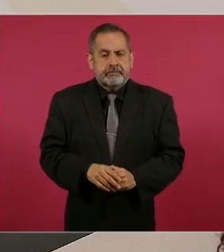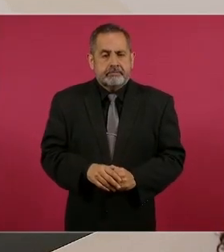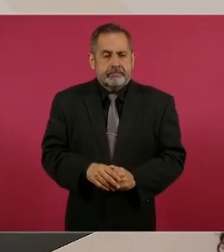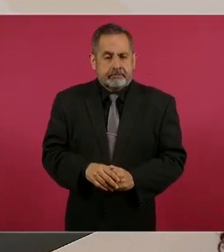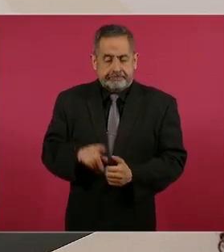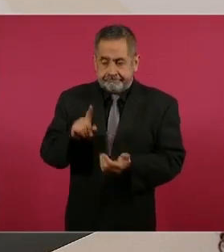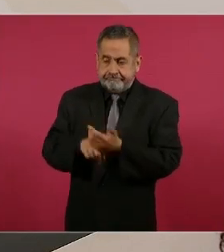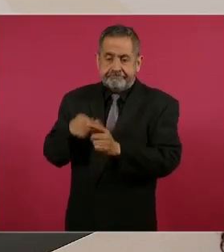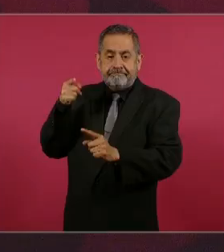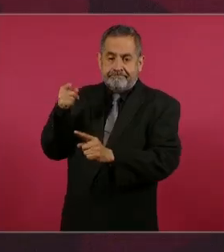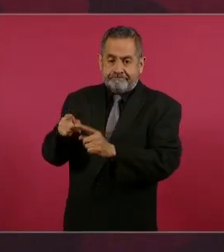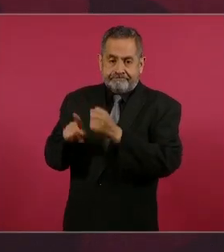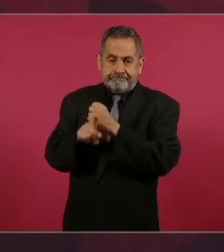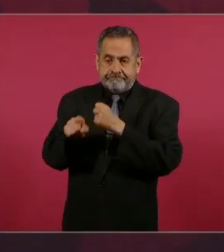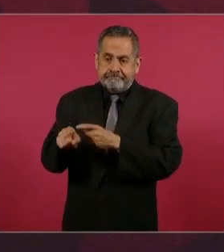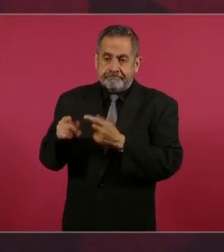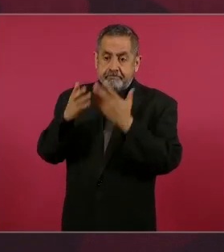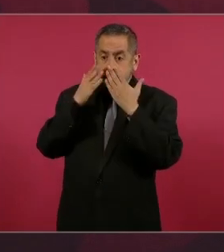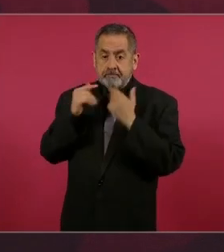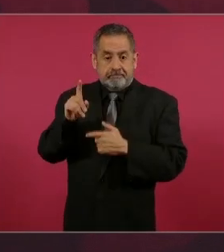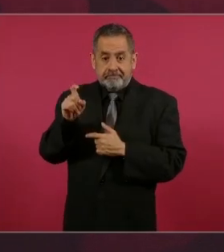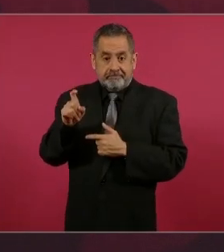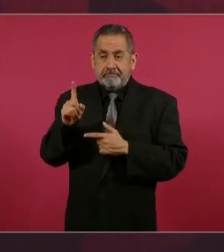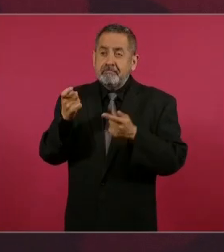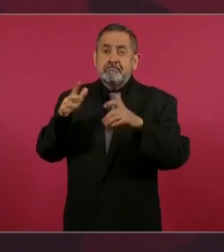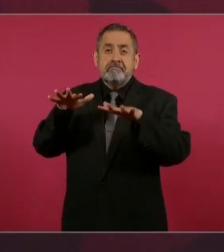el fondo del asunto,